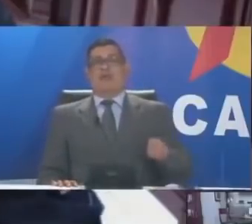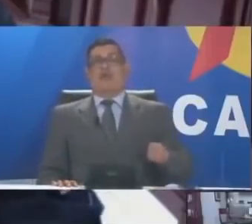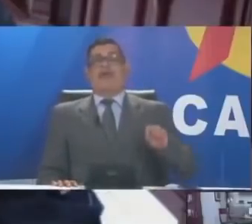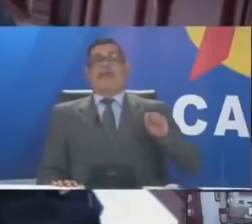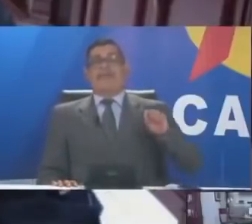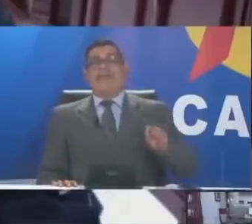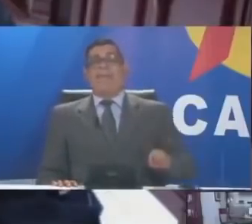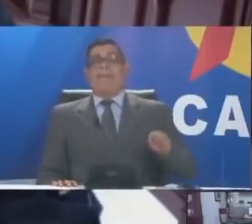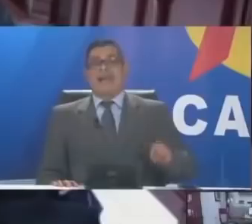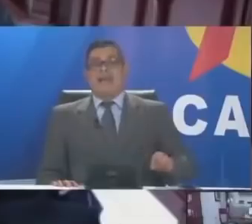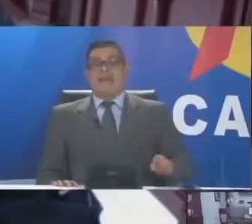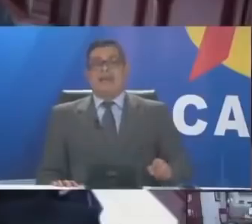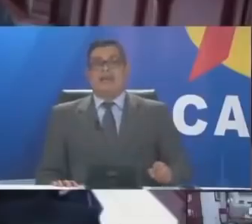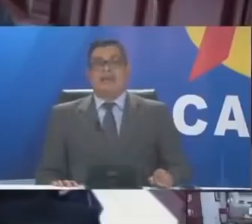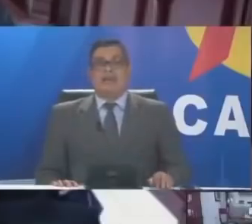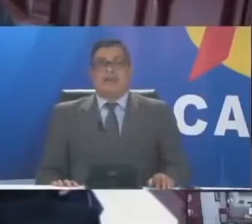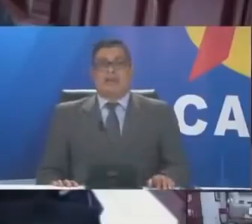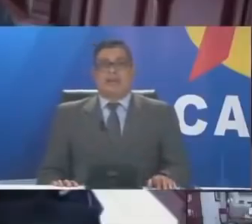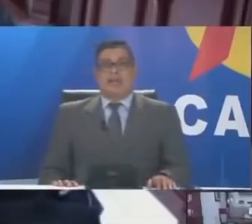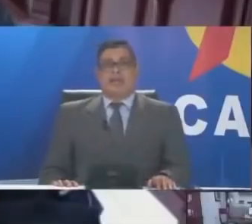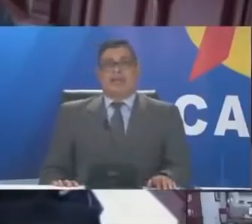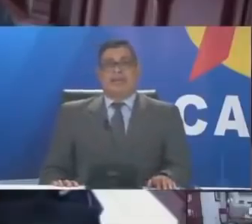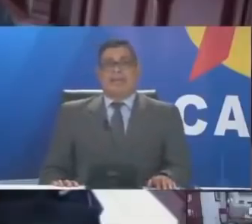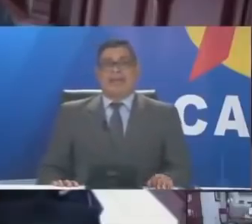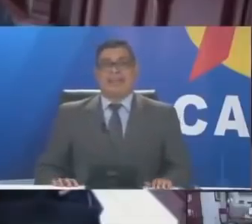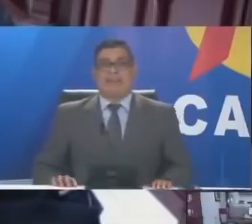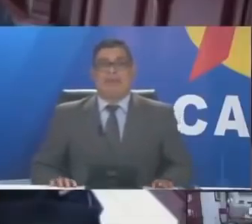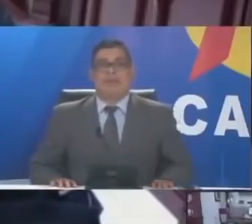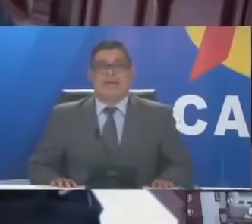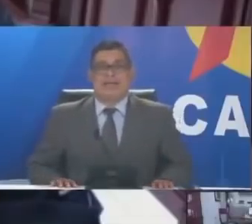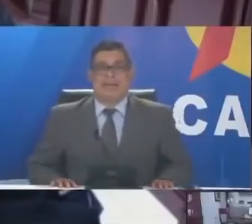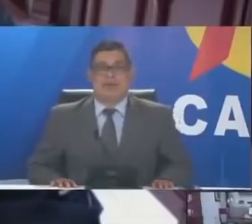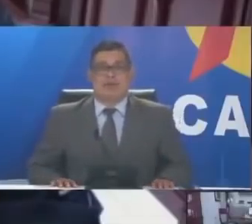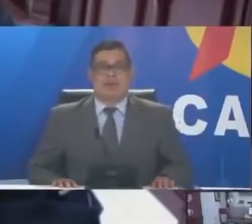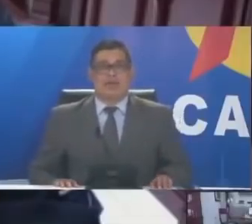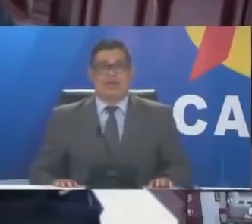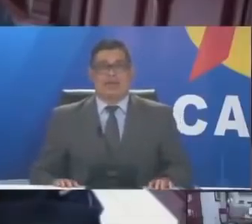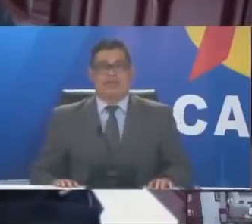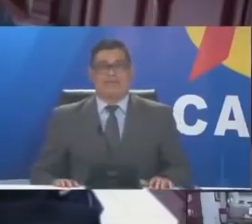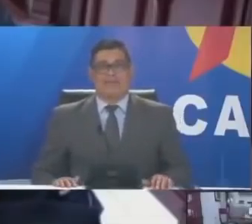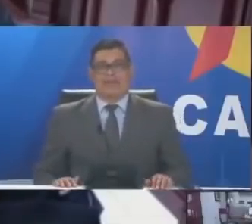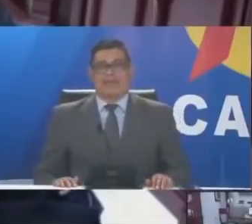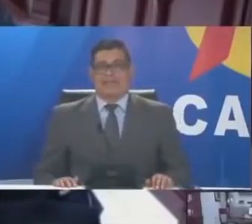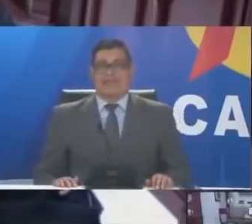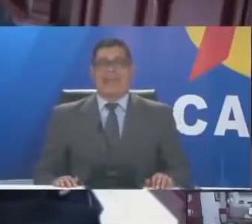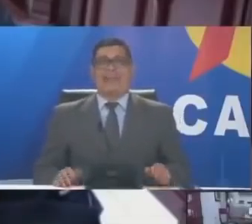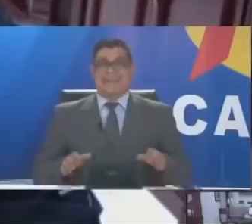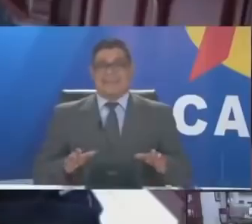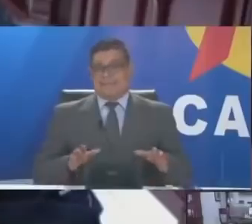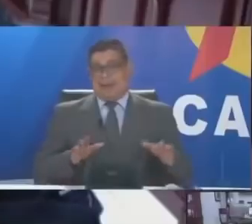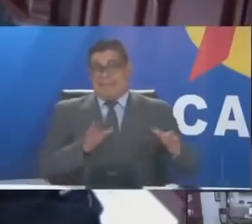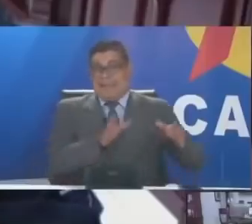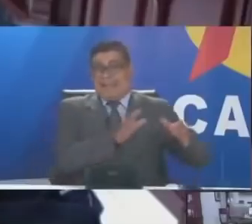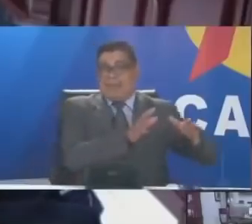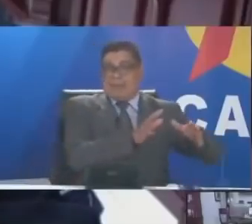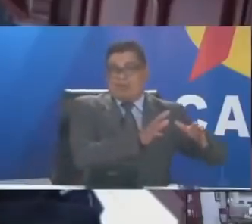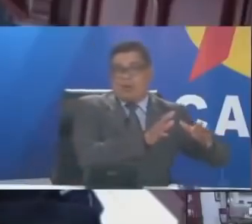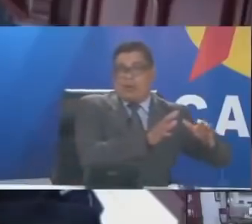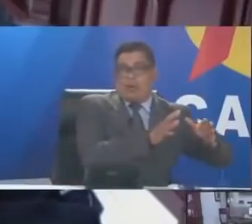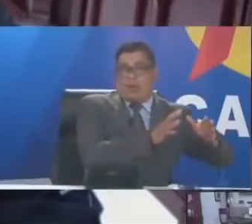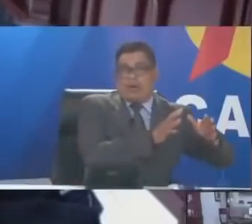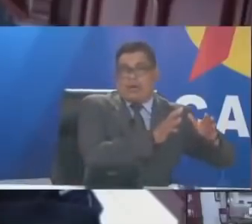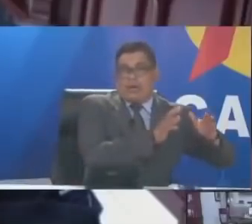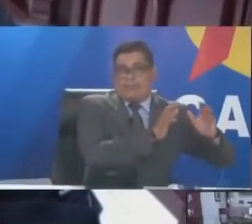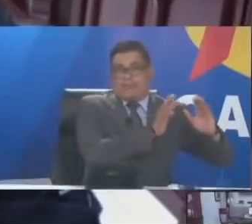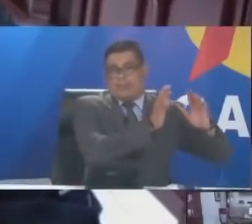de partida pastor qué palabra de esperanza podemos darle a esas personas que sienten a pesar que a